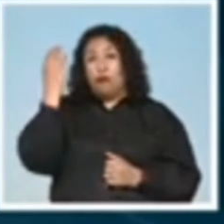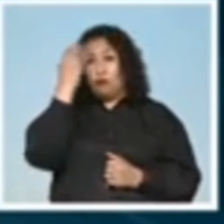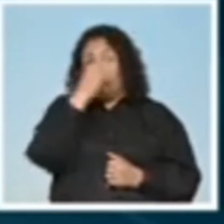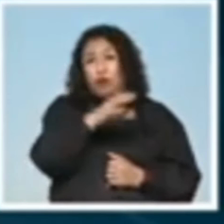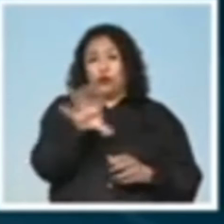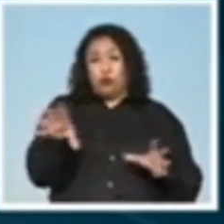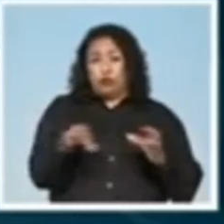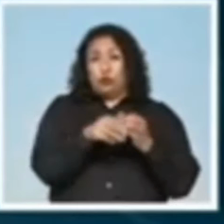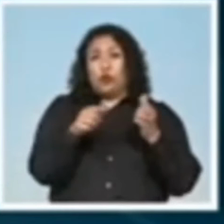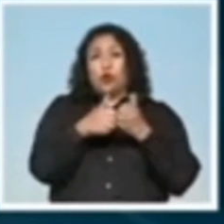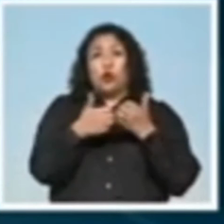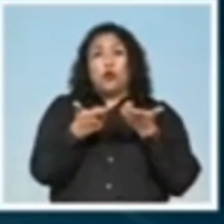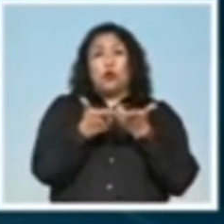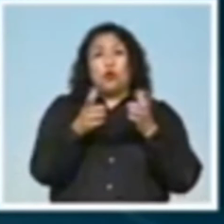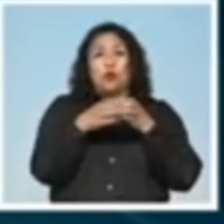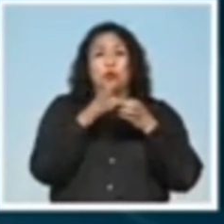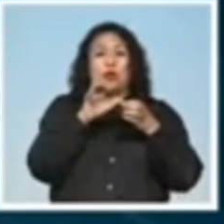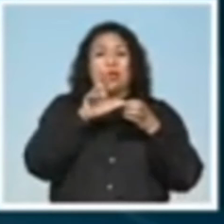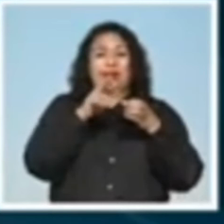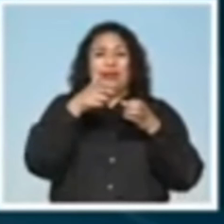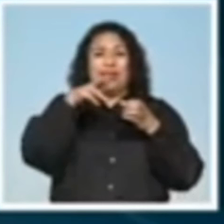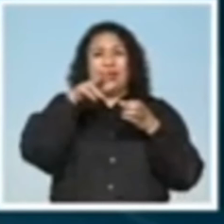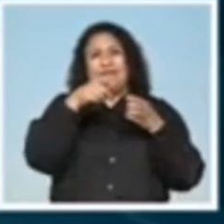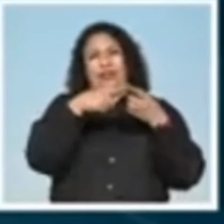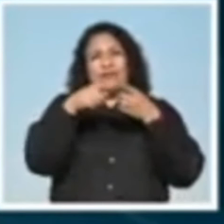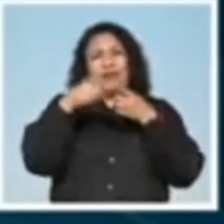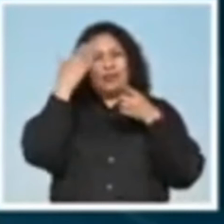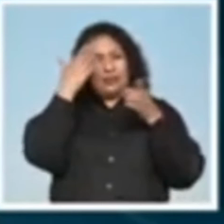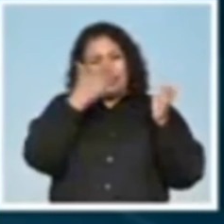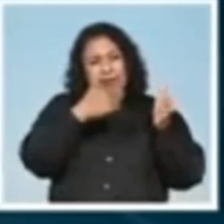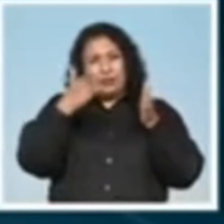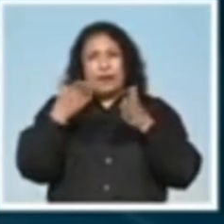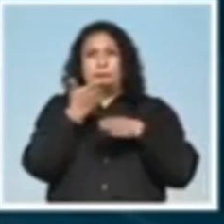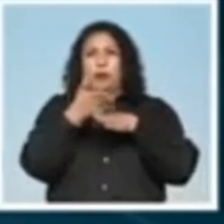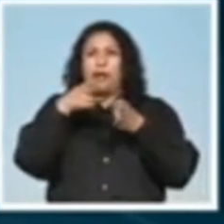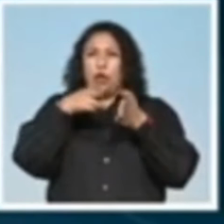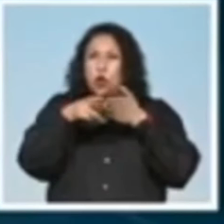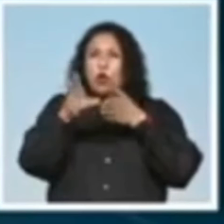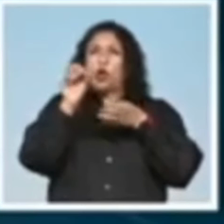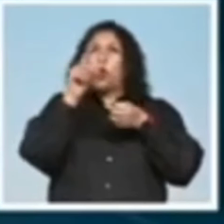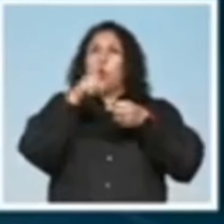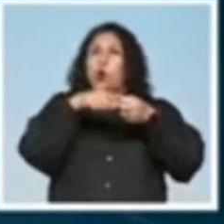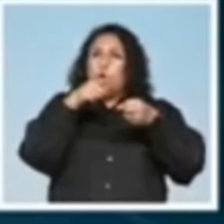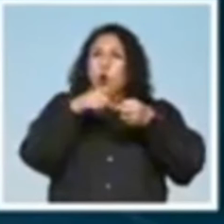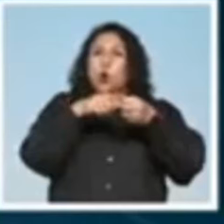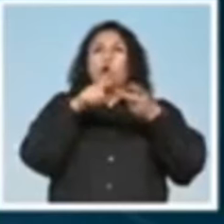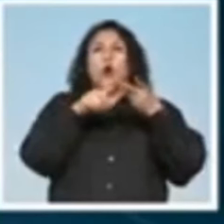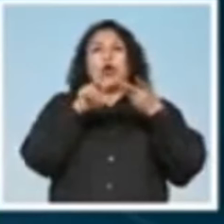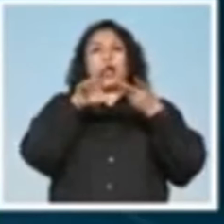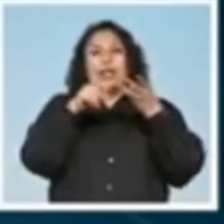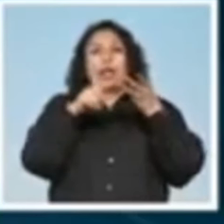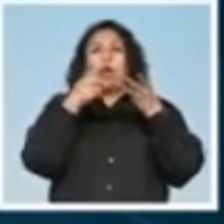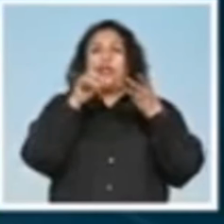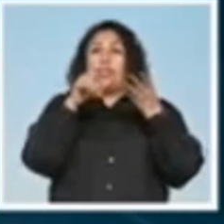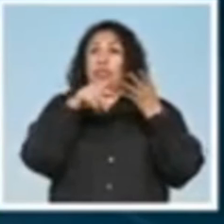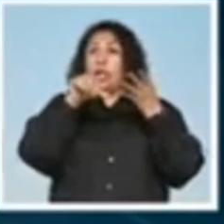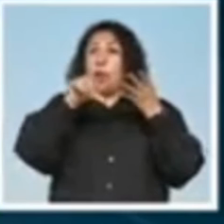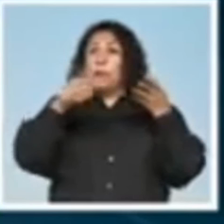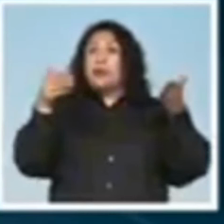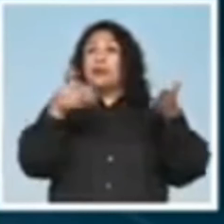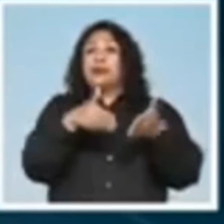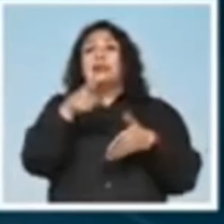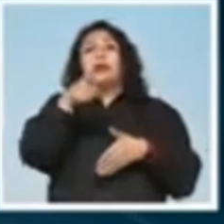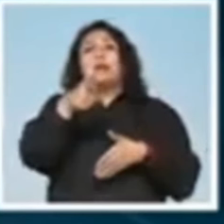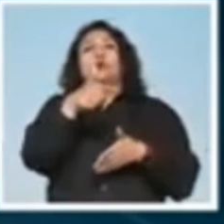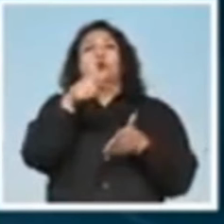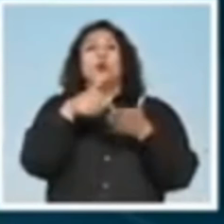Fotografías que forman parte de la colección de Enrique Guerrero de distintas épocas en blanco y negro y a color, análogas o digitales, actualmente son presentadas